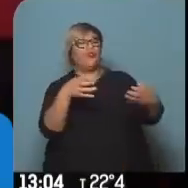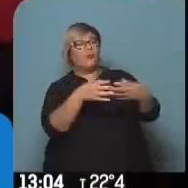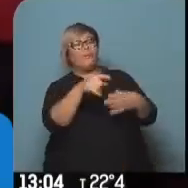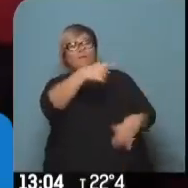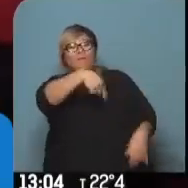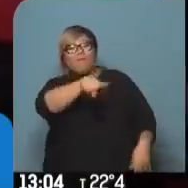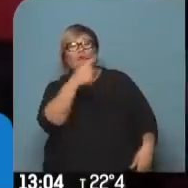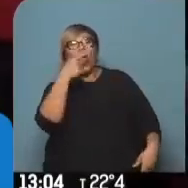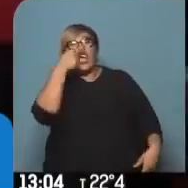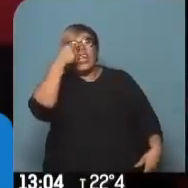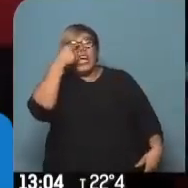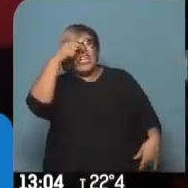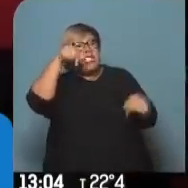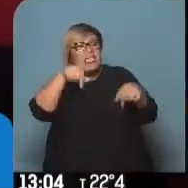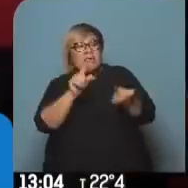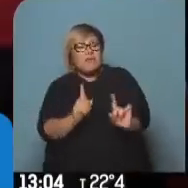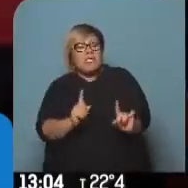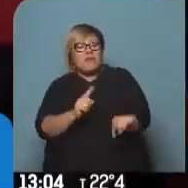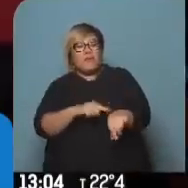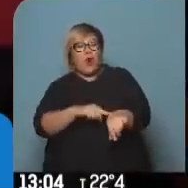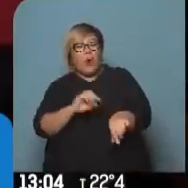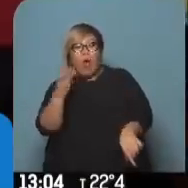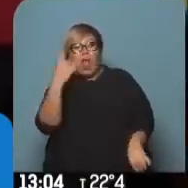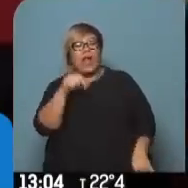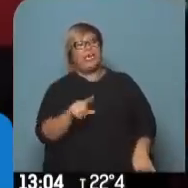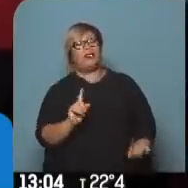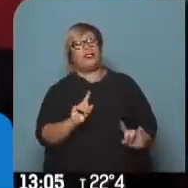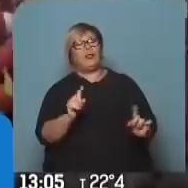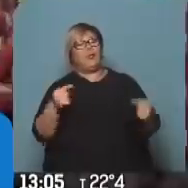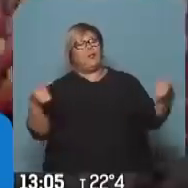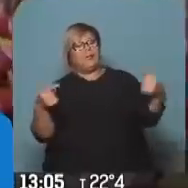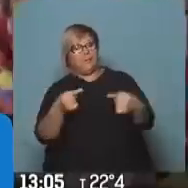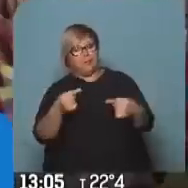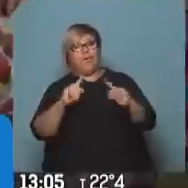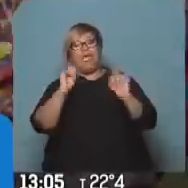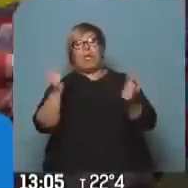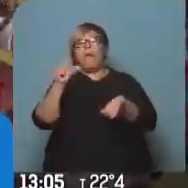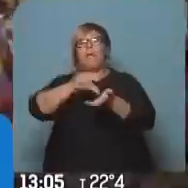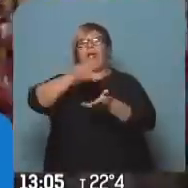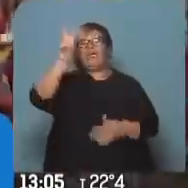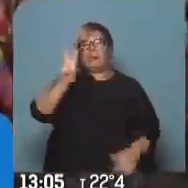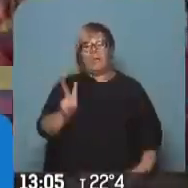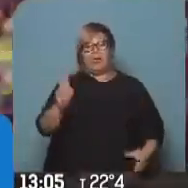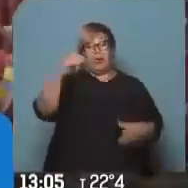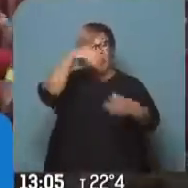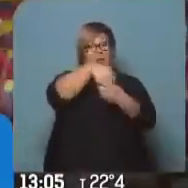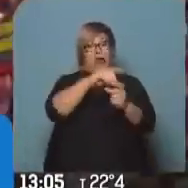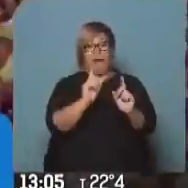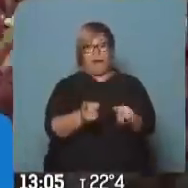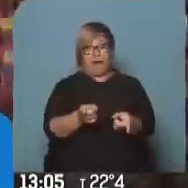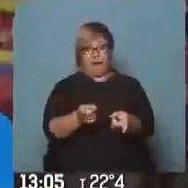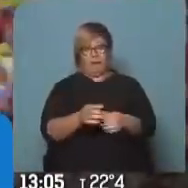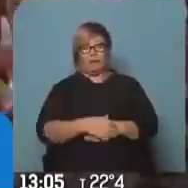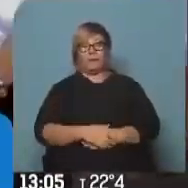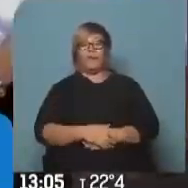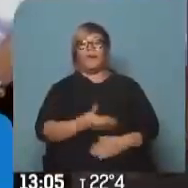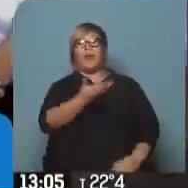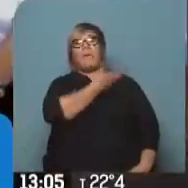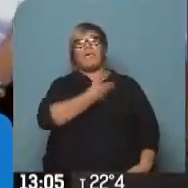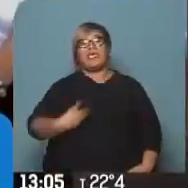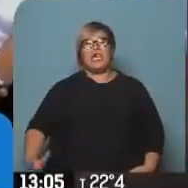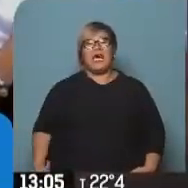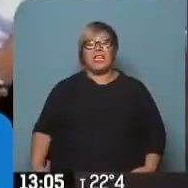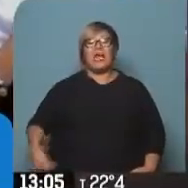la defensa que hacen del gobierno de Nicolás Maduro los países que aún quedan en el bloque. El presidente colombiano Iván